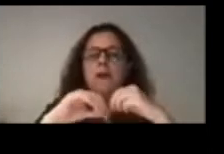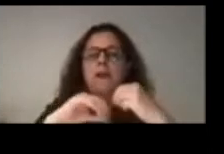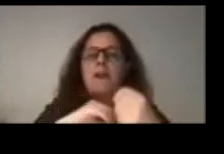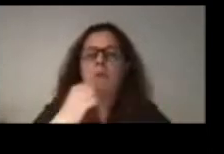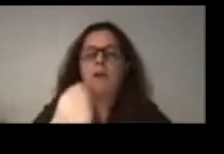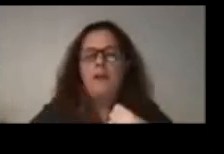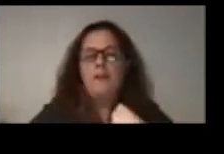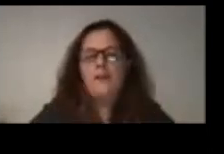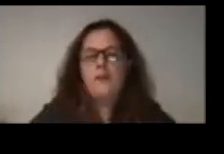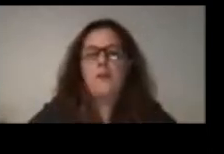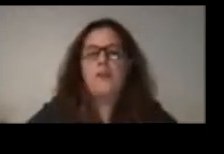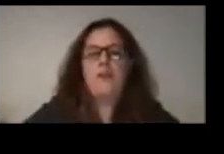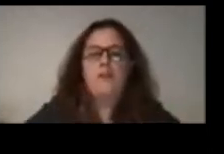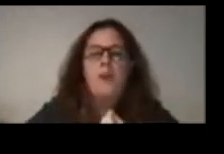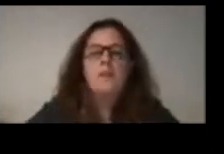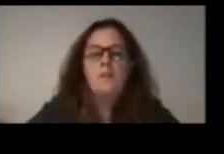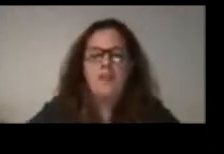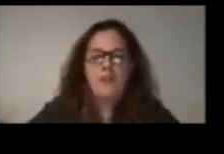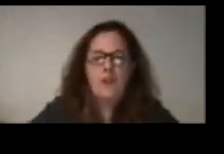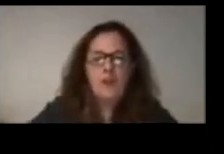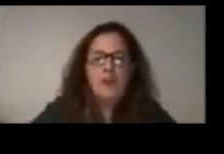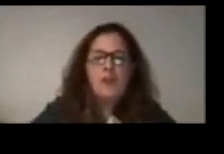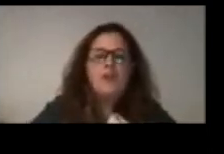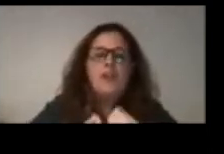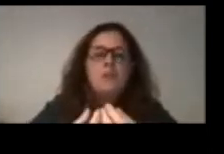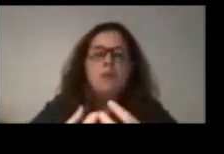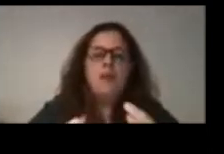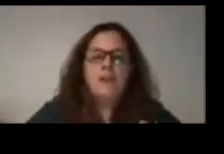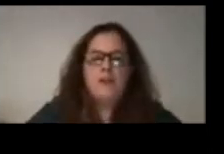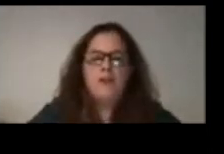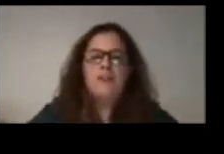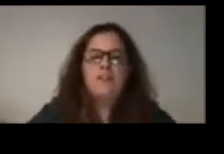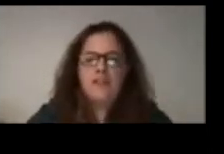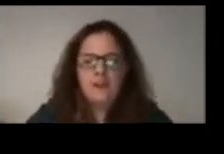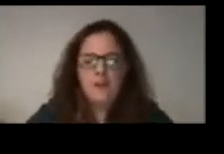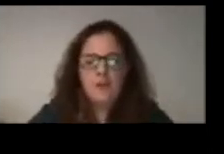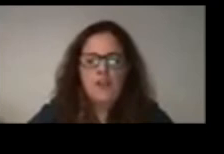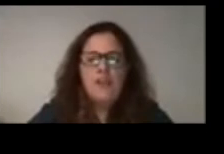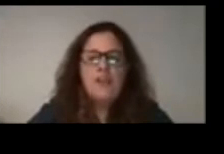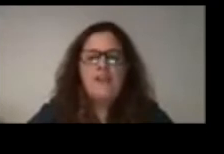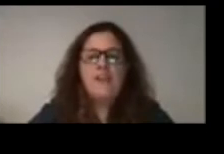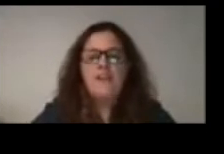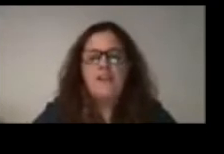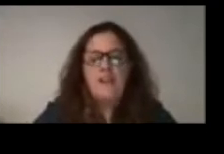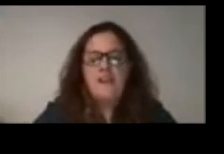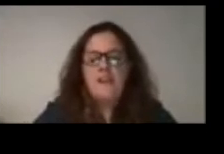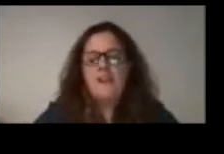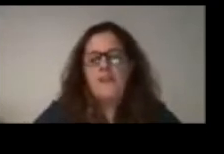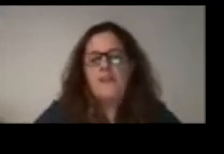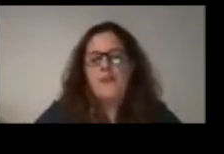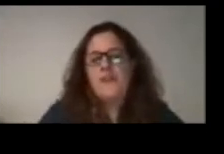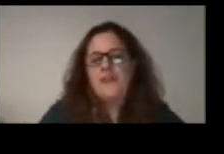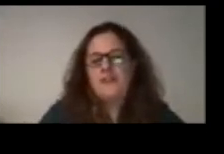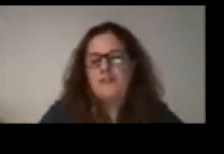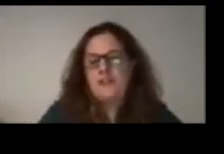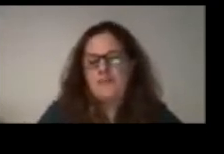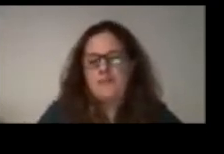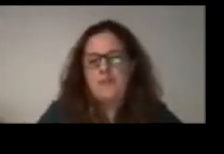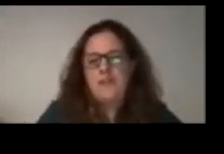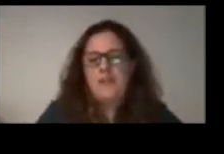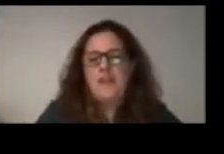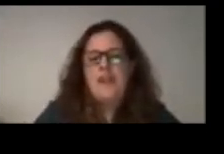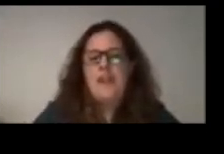estadoabierto@infocdmx.org.mx para que puedan recibir una retroalimentación y poder orientarlos en el ejercicio de esta